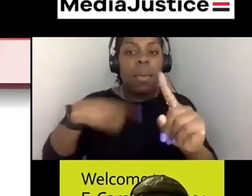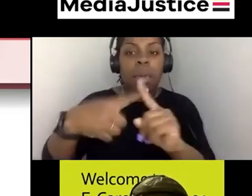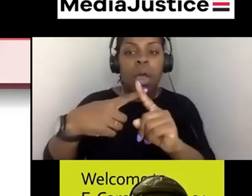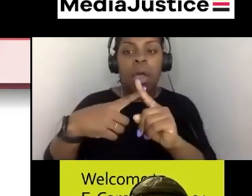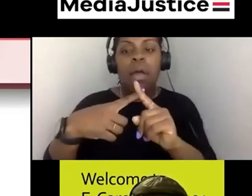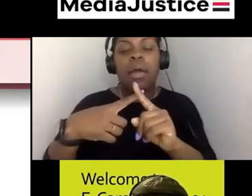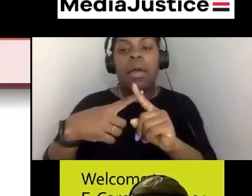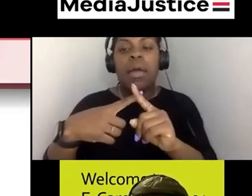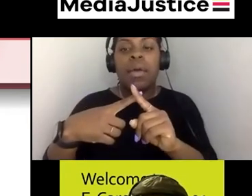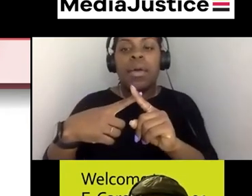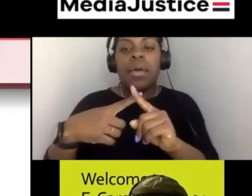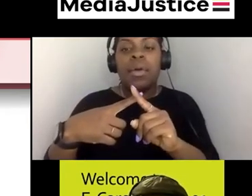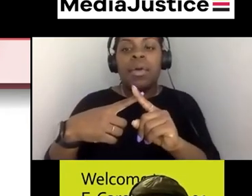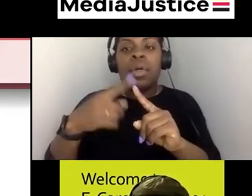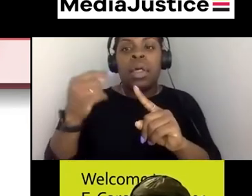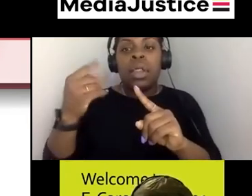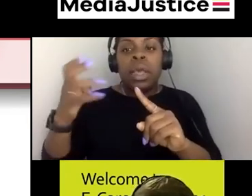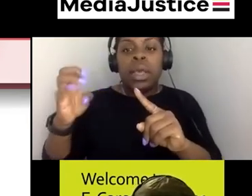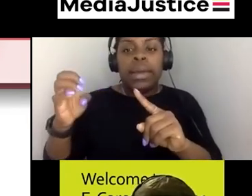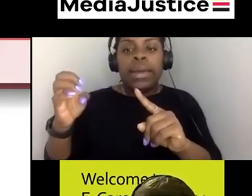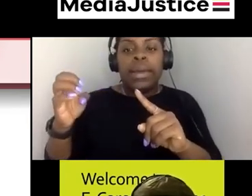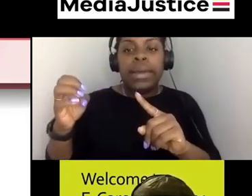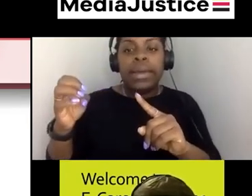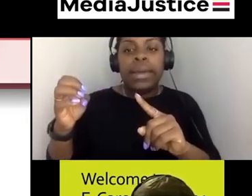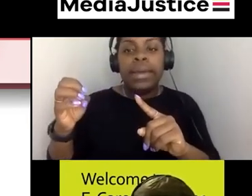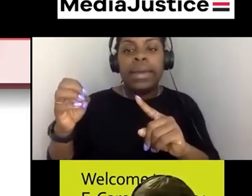caso. Tenemos